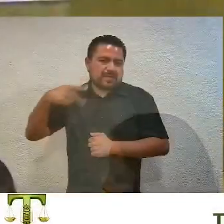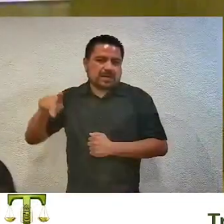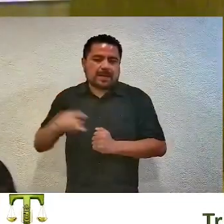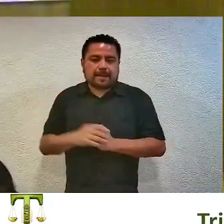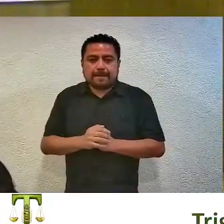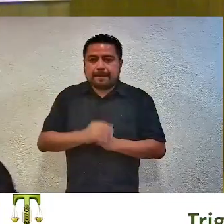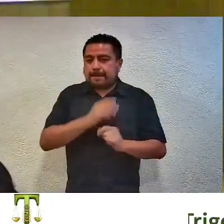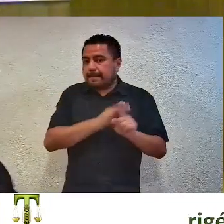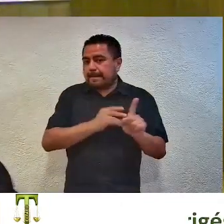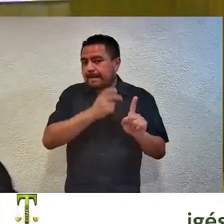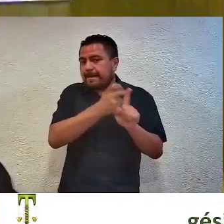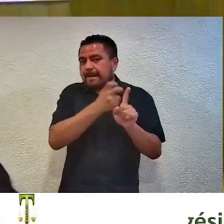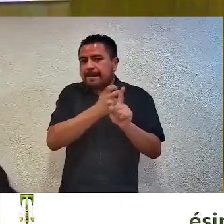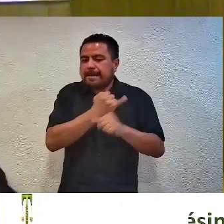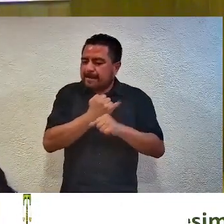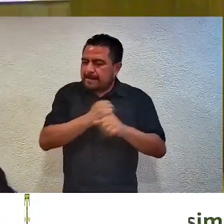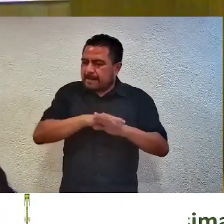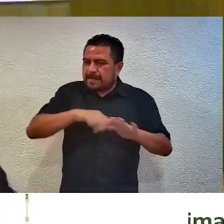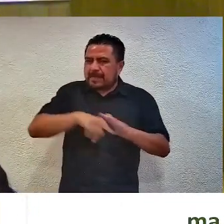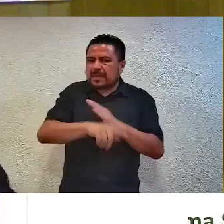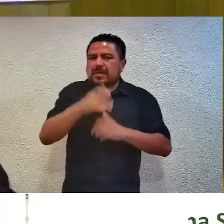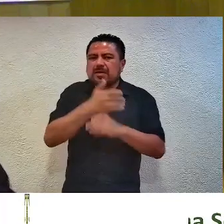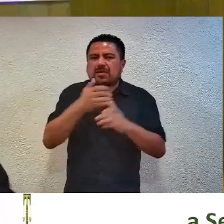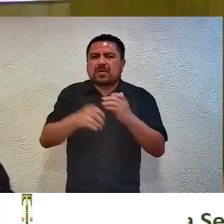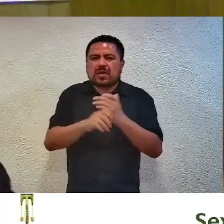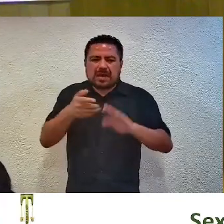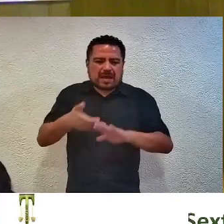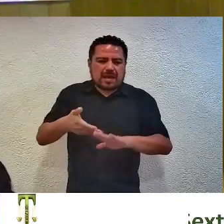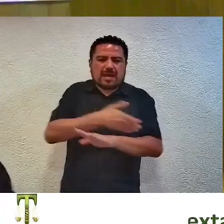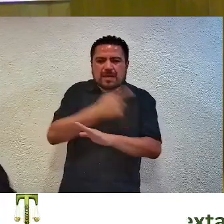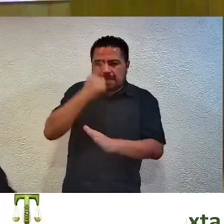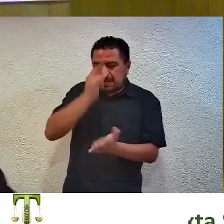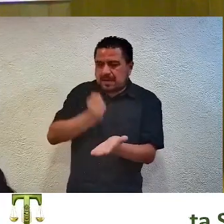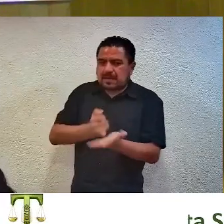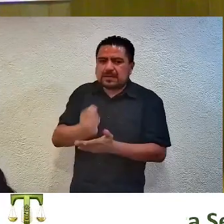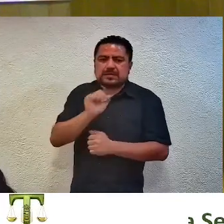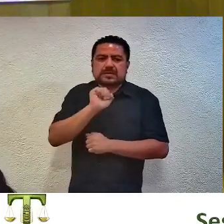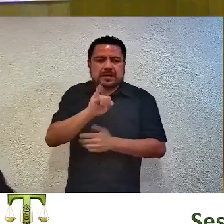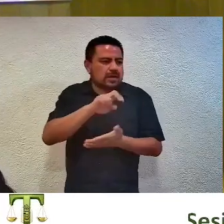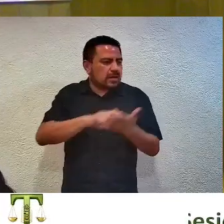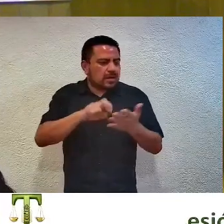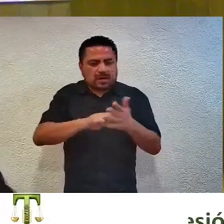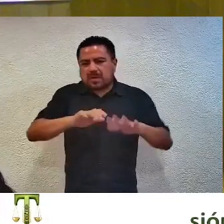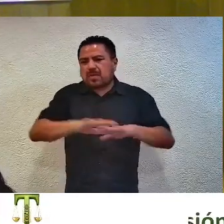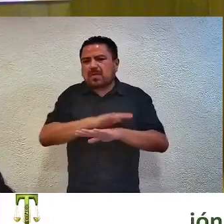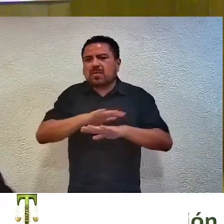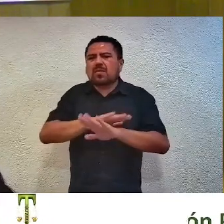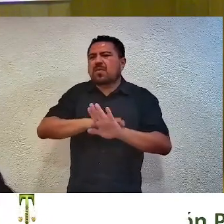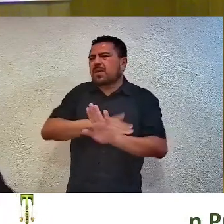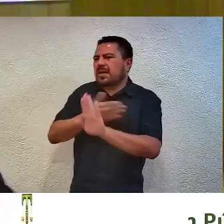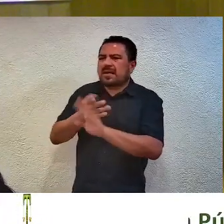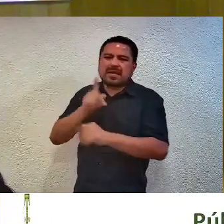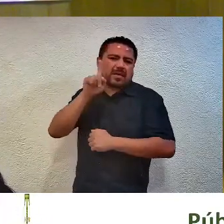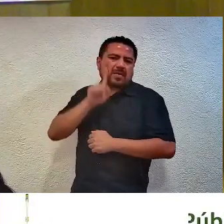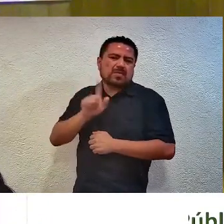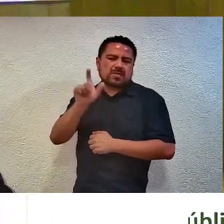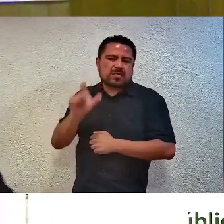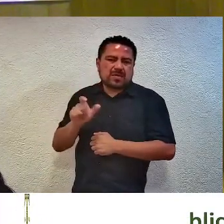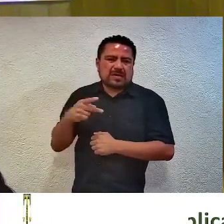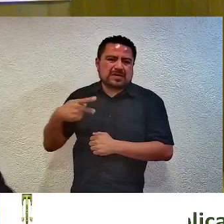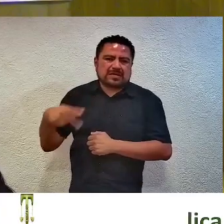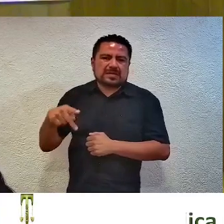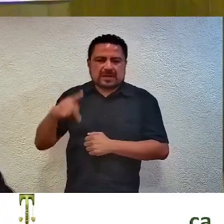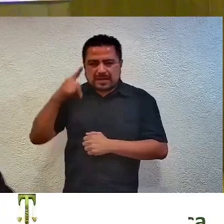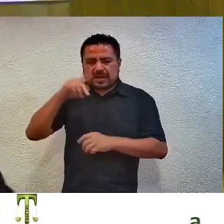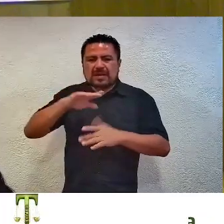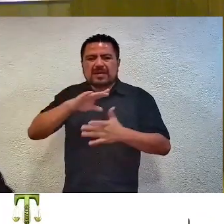Esto es, se estudió los elementos de manera preliminar para definir si se actualizaba o no la violencia política de género, refiriéndose a